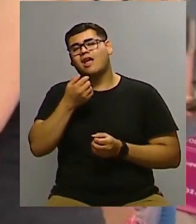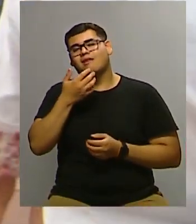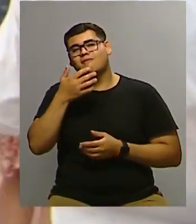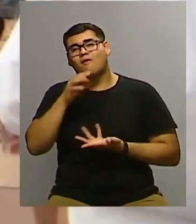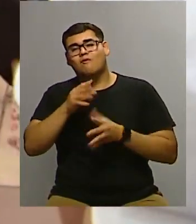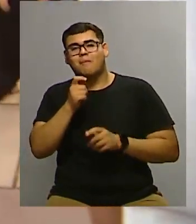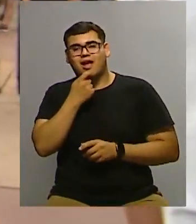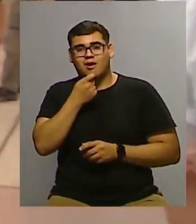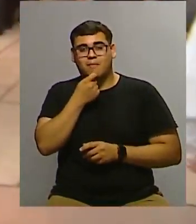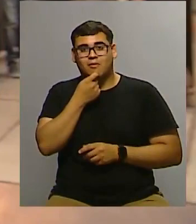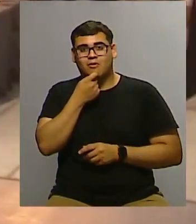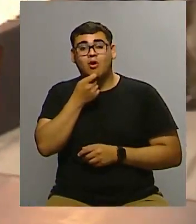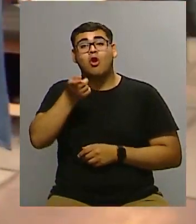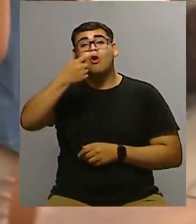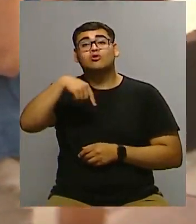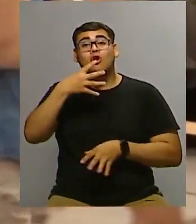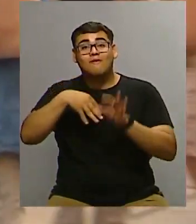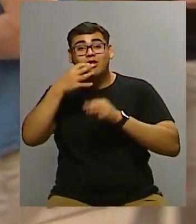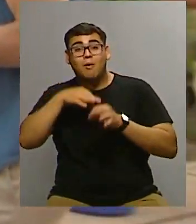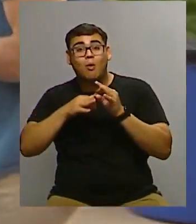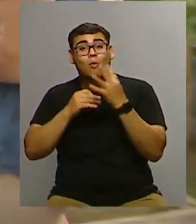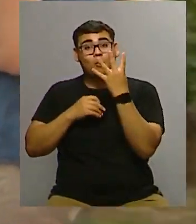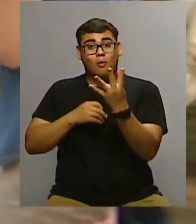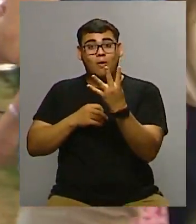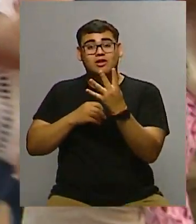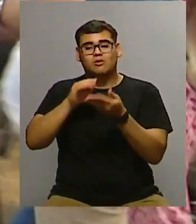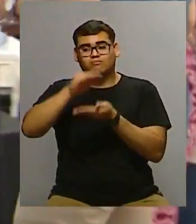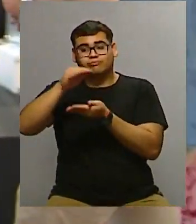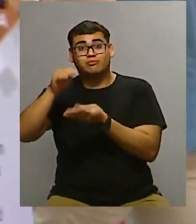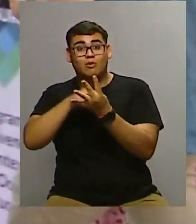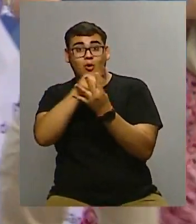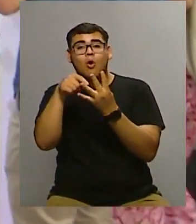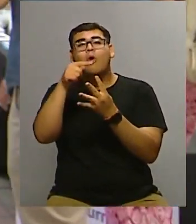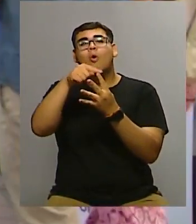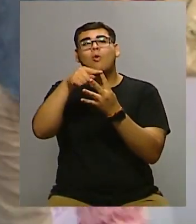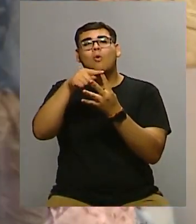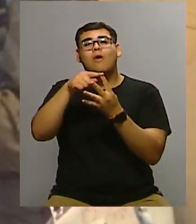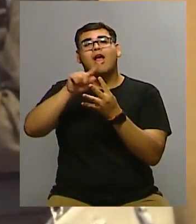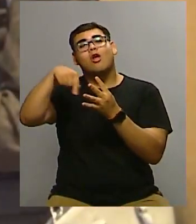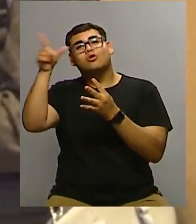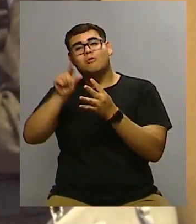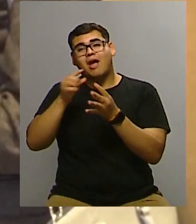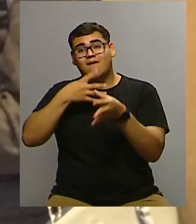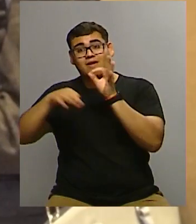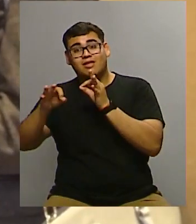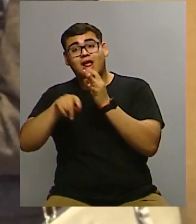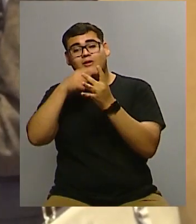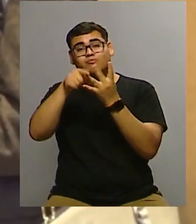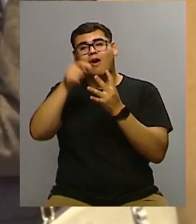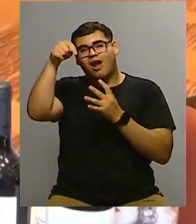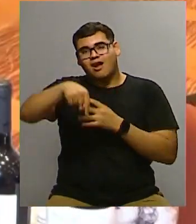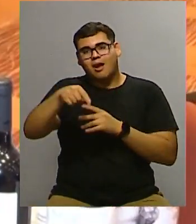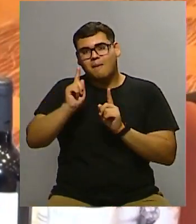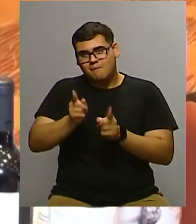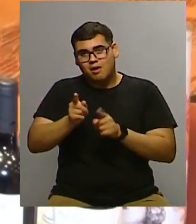cada 4 botellas que vendemos, 3 vendemos en Argentina y 1 exportamos. Si lo comparás, por ejemplo, con una